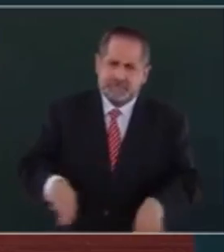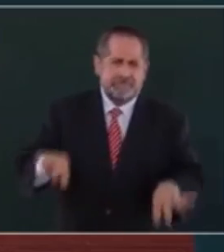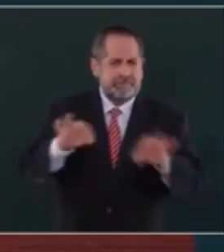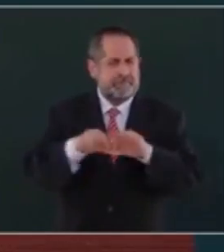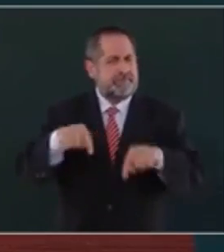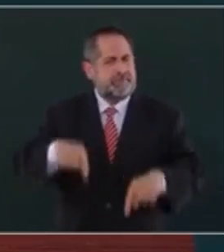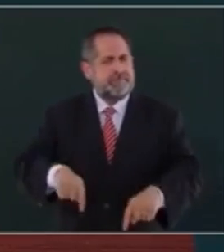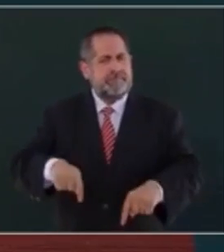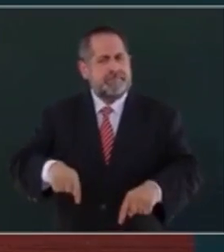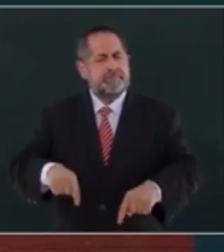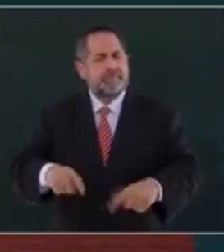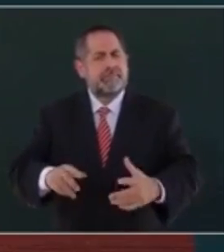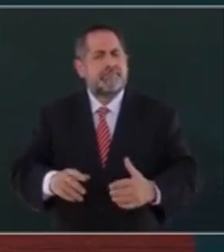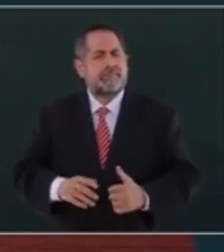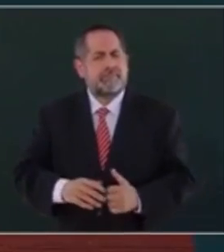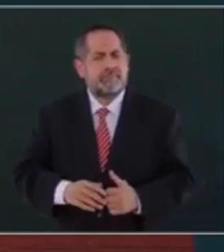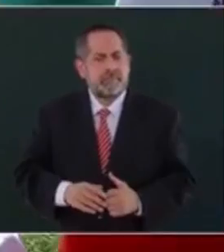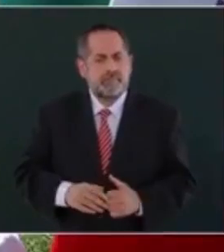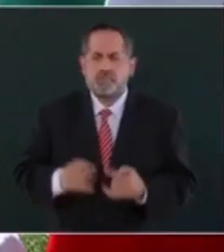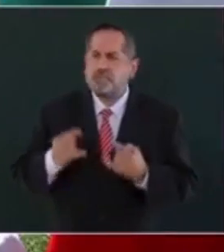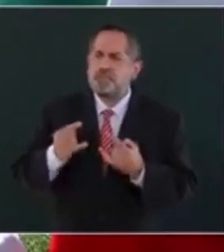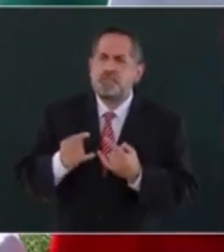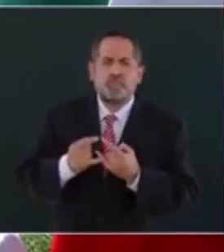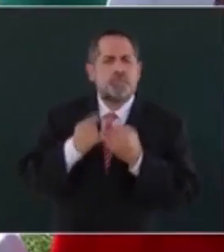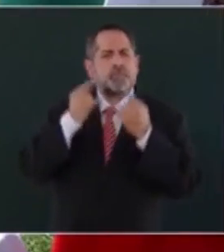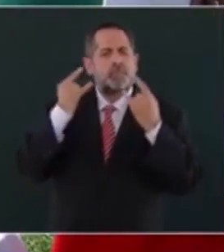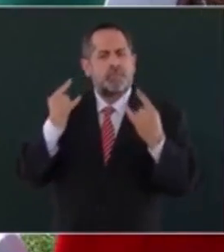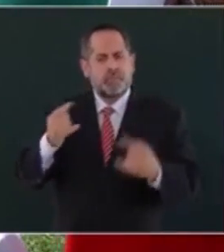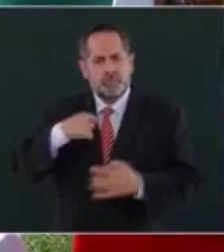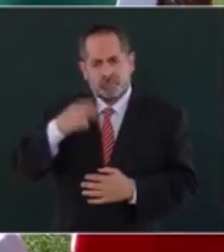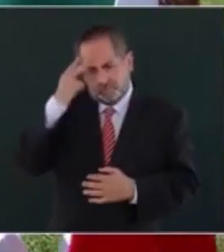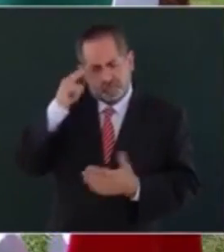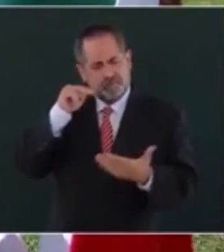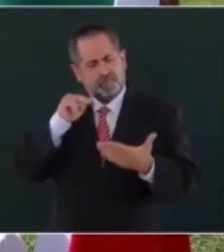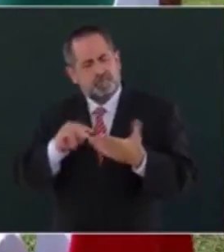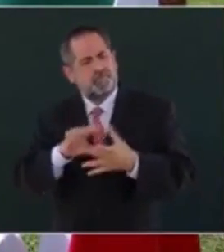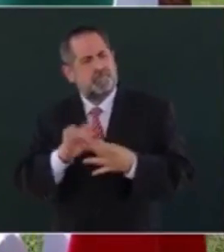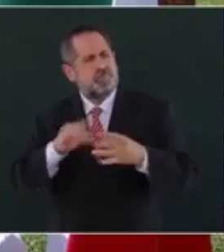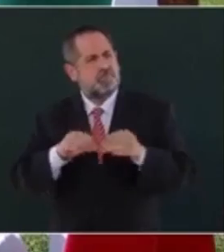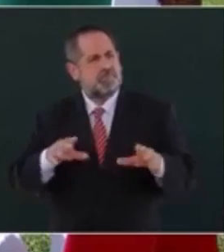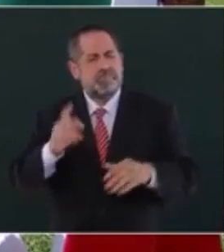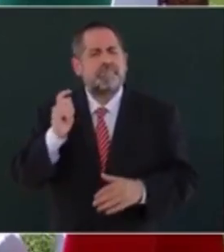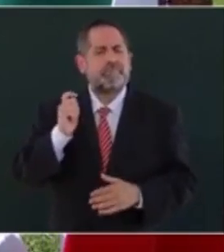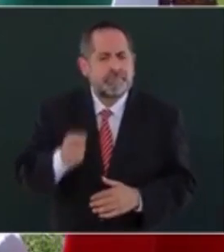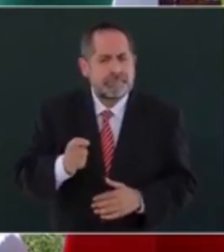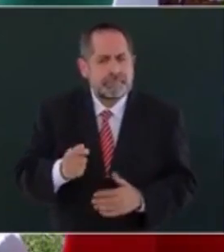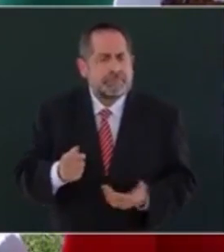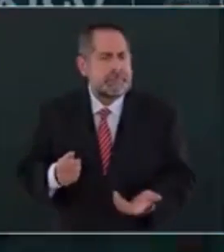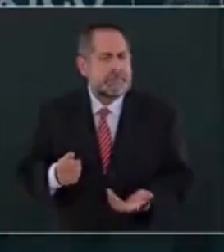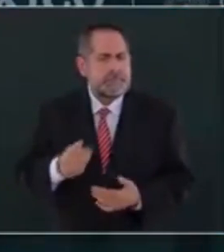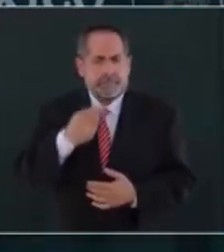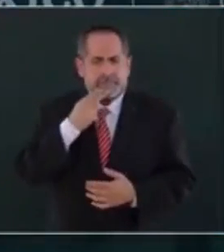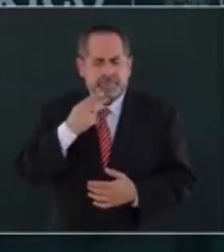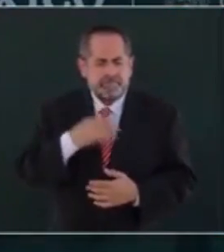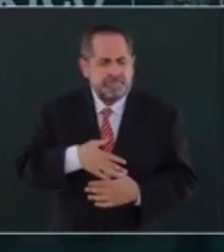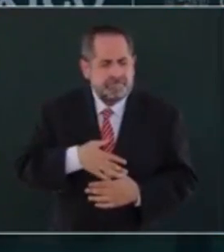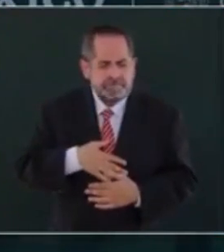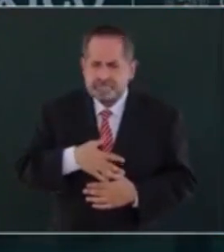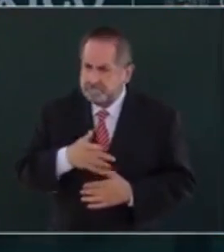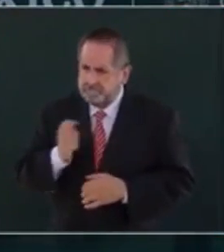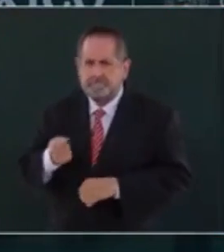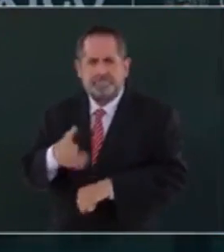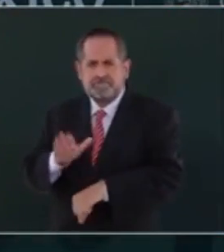importantísima en la historia de nuestro país significa continuar